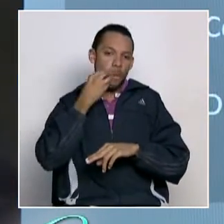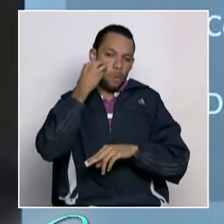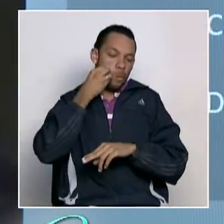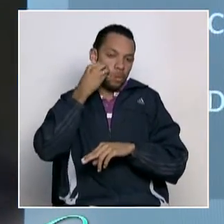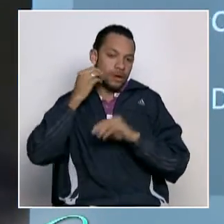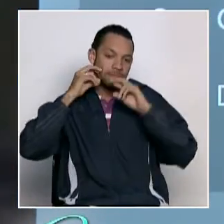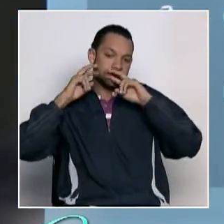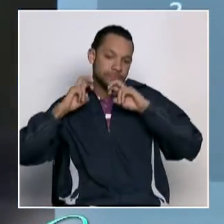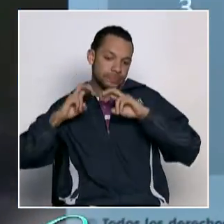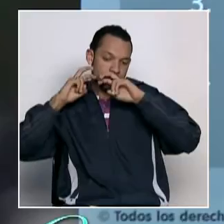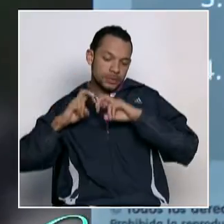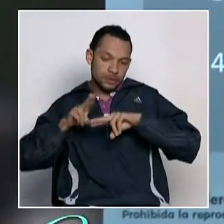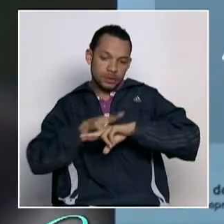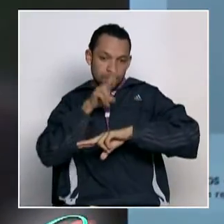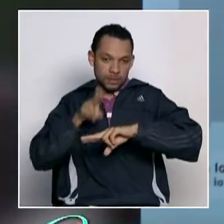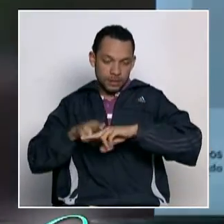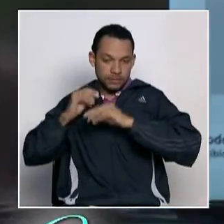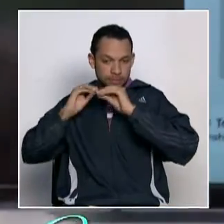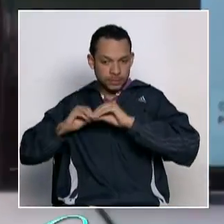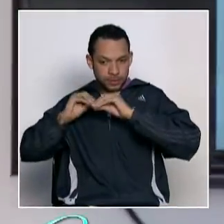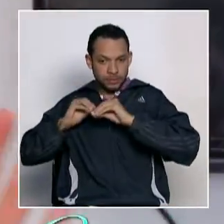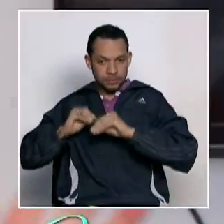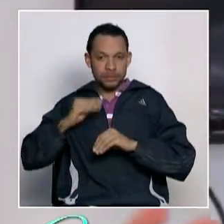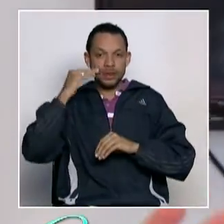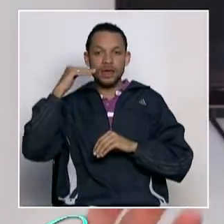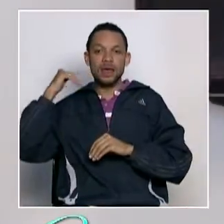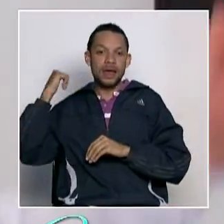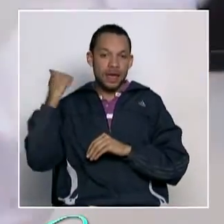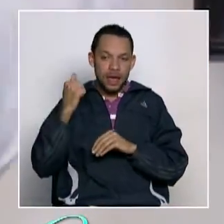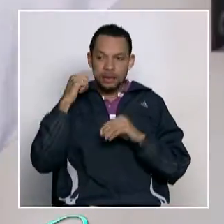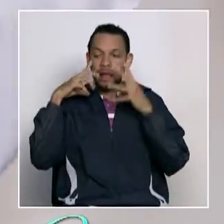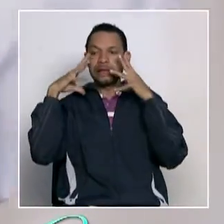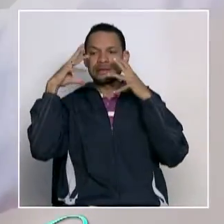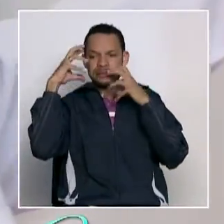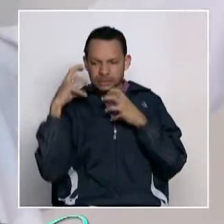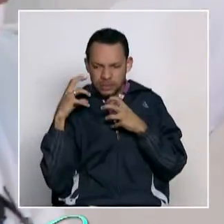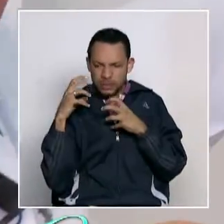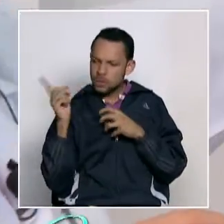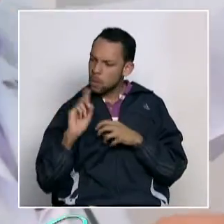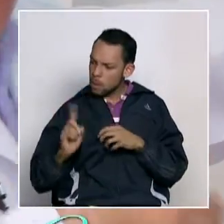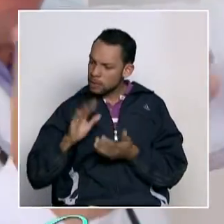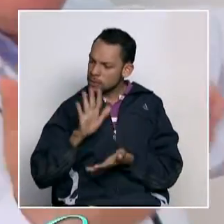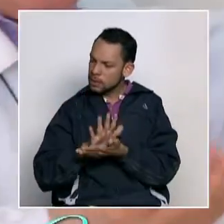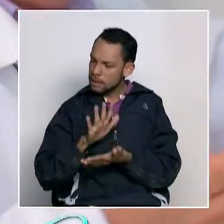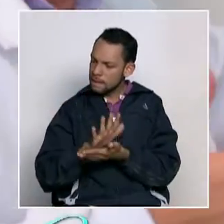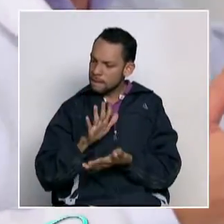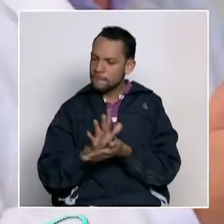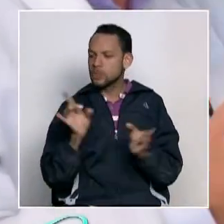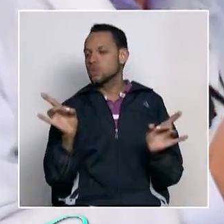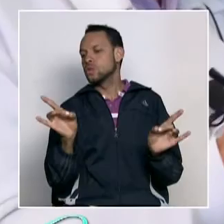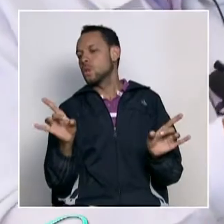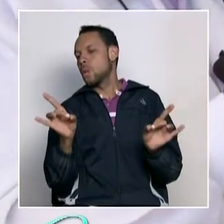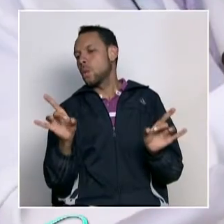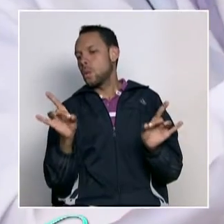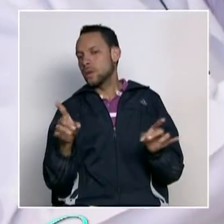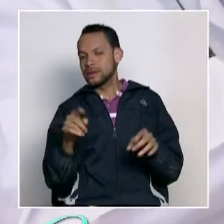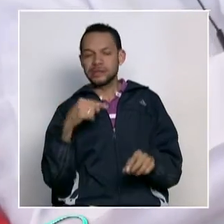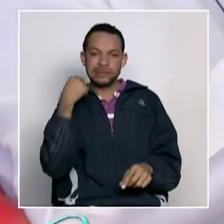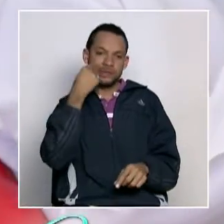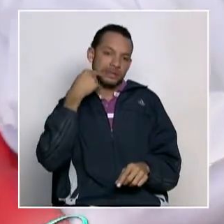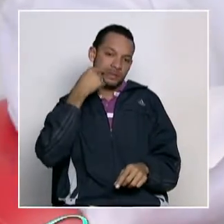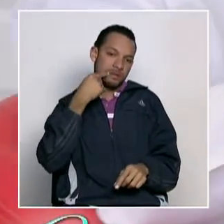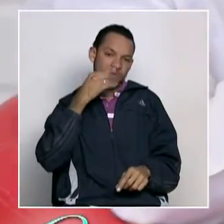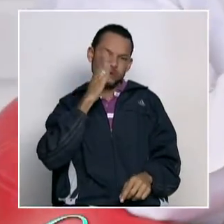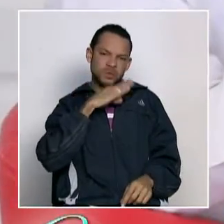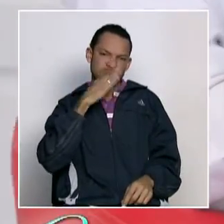con métodos naturales. Le dijimos a la señora, no se estrese. ¿Había dolor? Pues claro, había restos alimenticios en